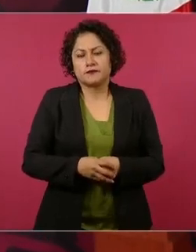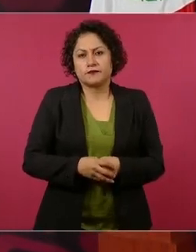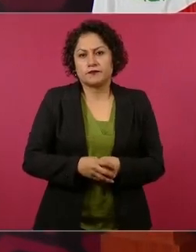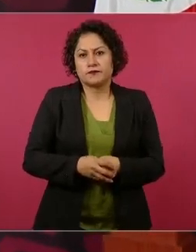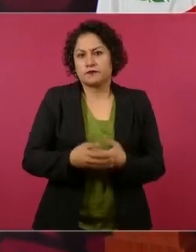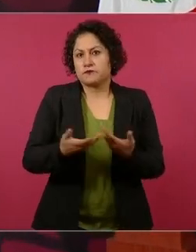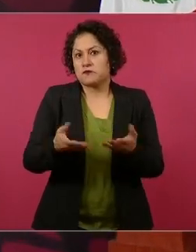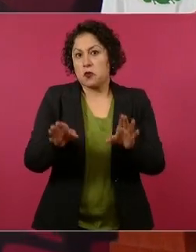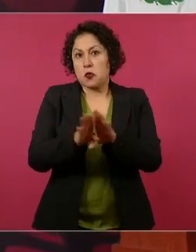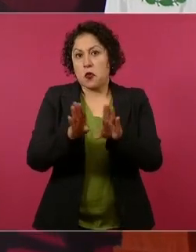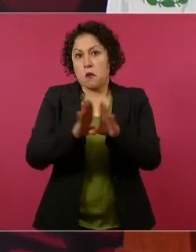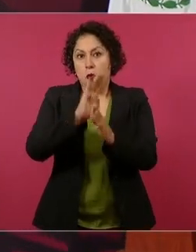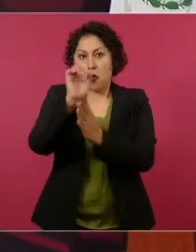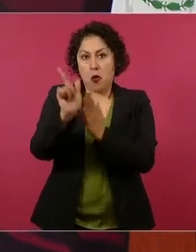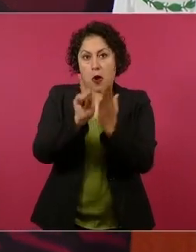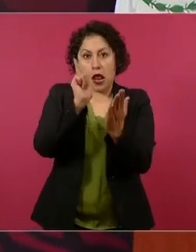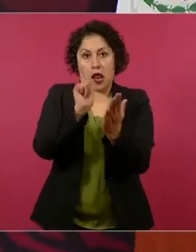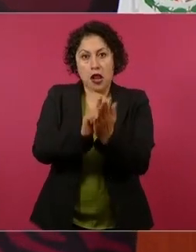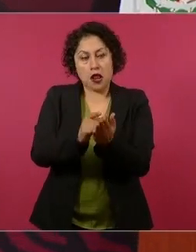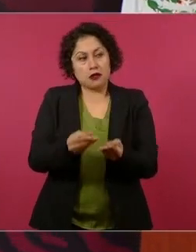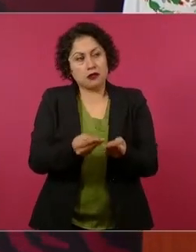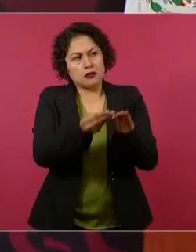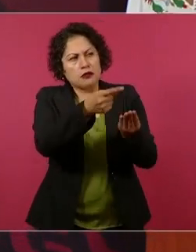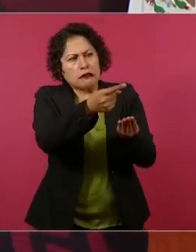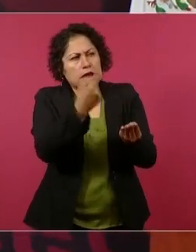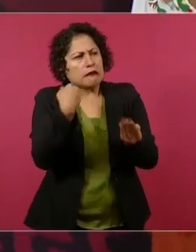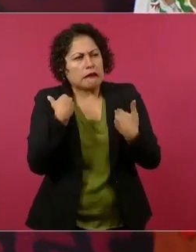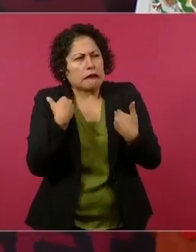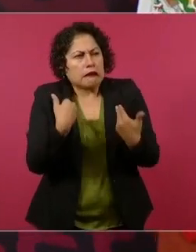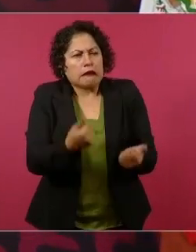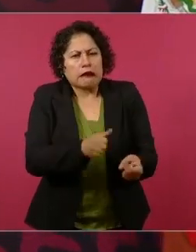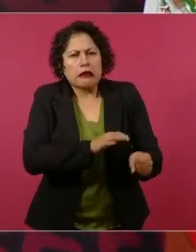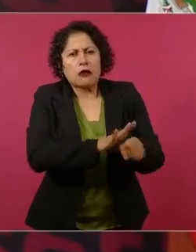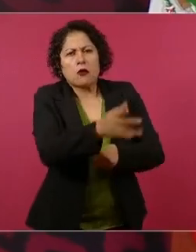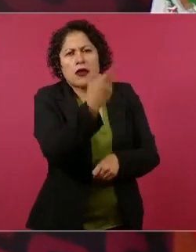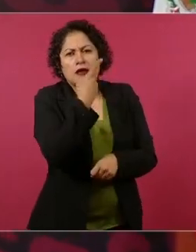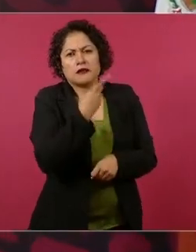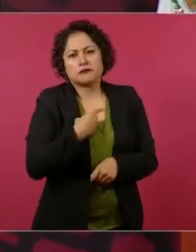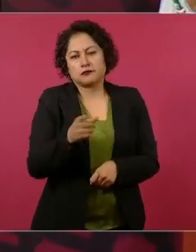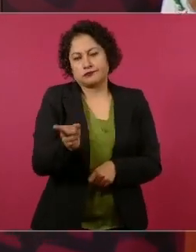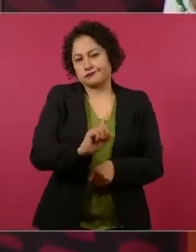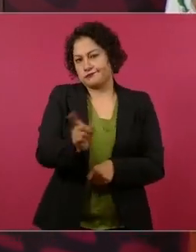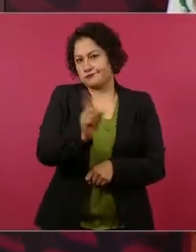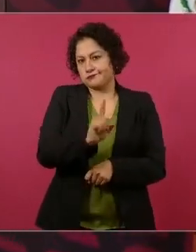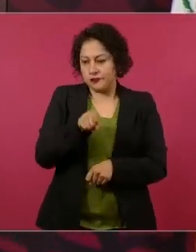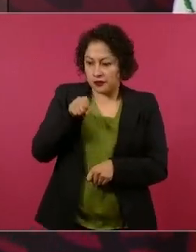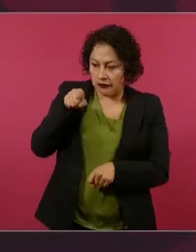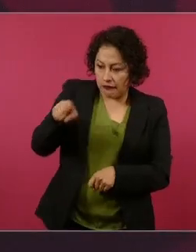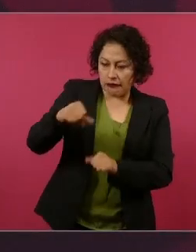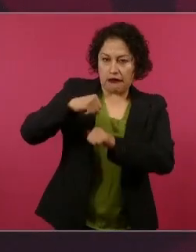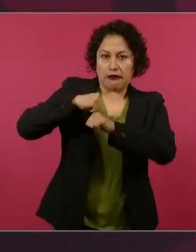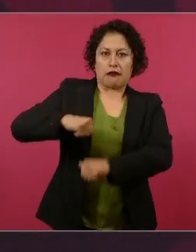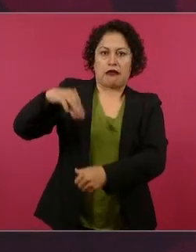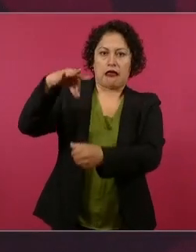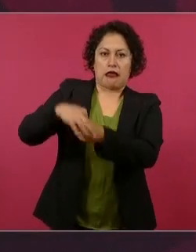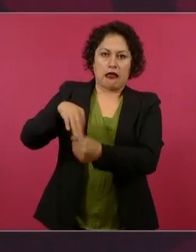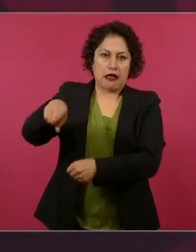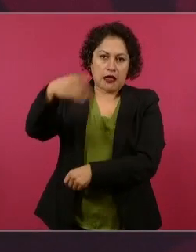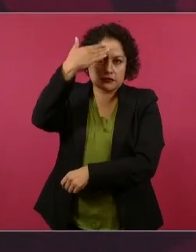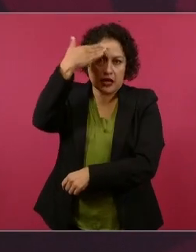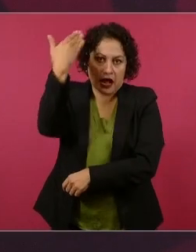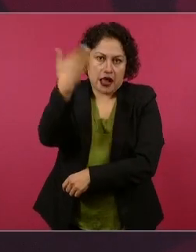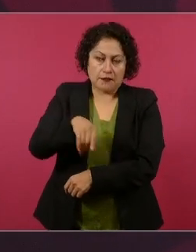no es de interpretación, es muy claro que es la autoridad electoral, es última